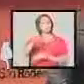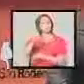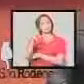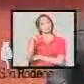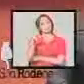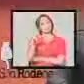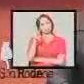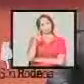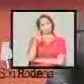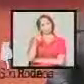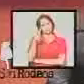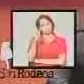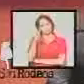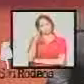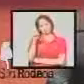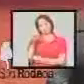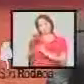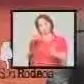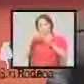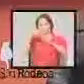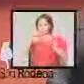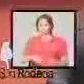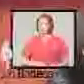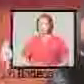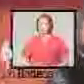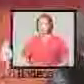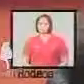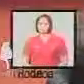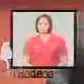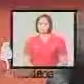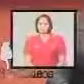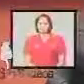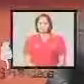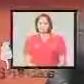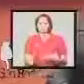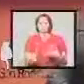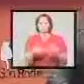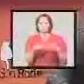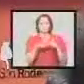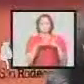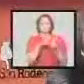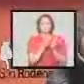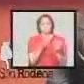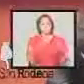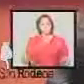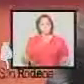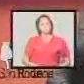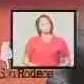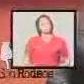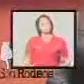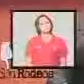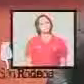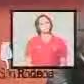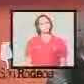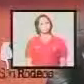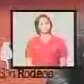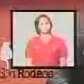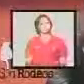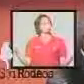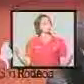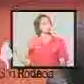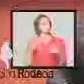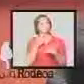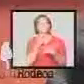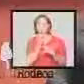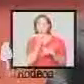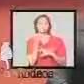mil, 140 mil personas en todas nuestras líneas de crédito. Igualmente también, porque no es solo de crédito, el Banco